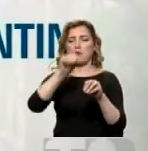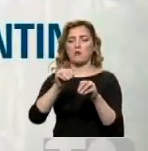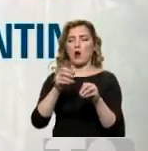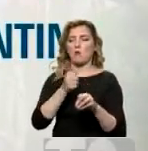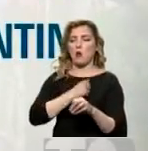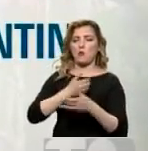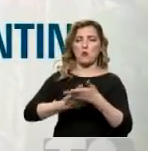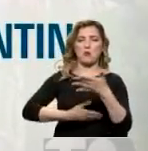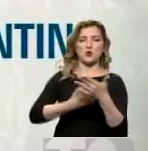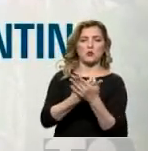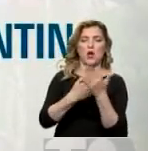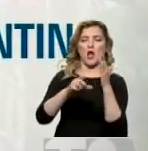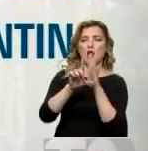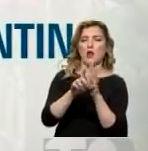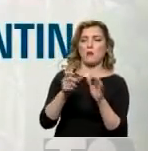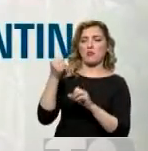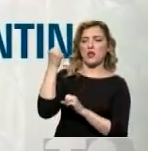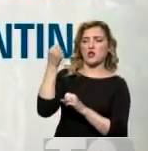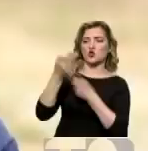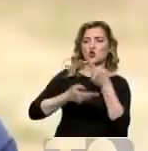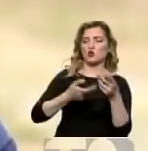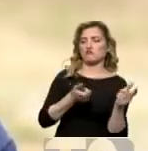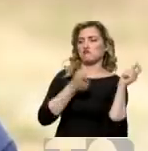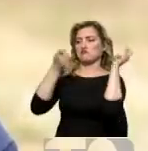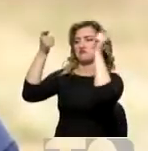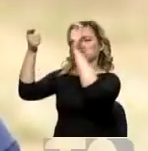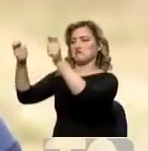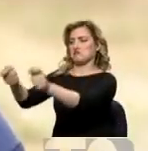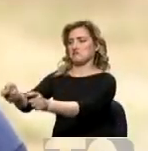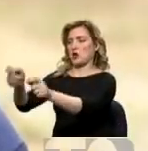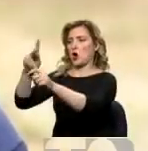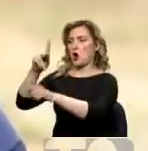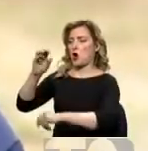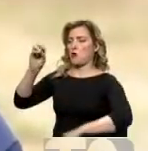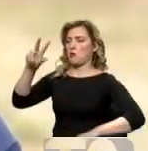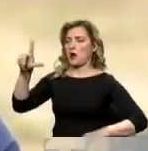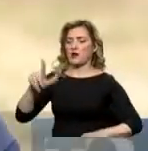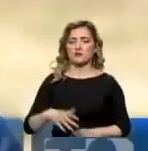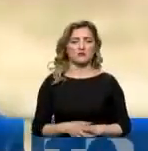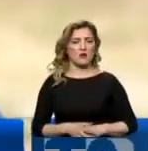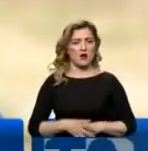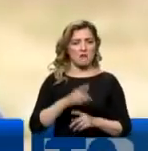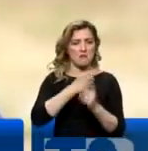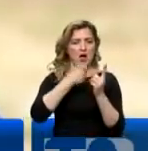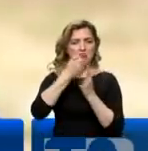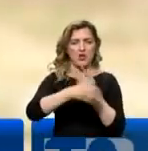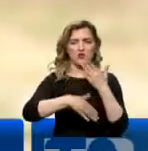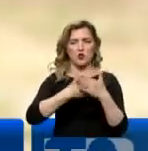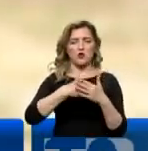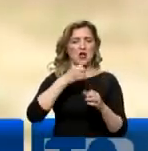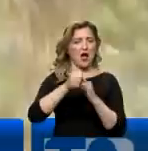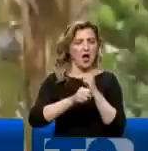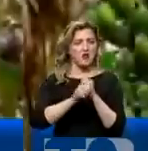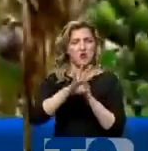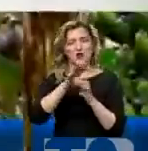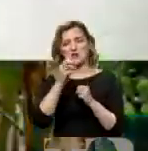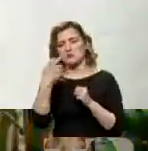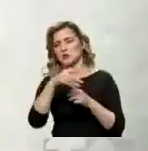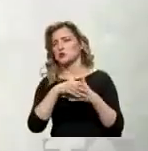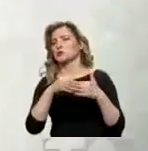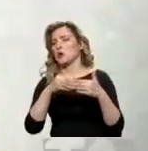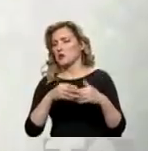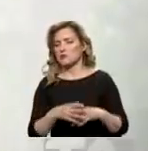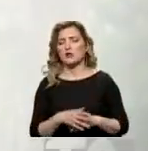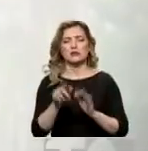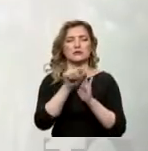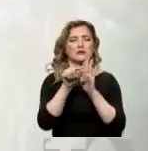del negocio sobre la hacienda La Clementina. Entre banano y todo, sí creo que estamos facturando unos 40 millones de dólares al año. Se detalla